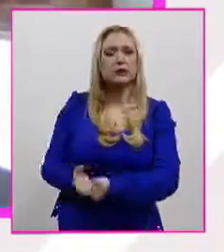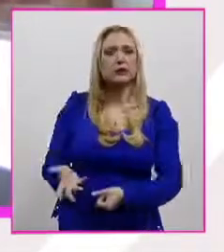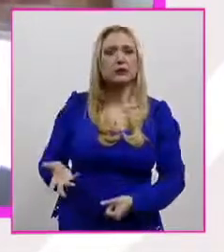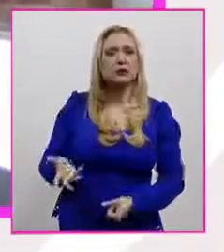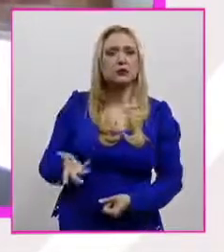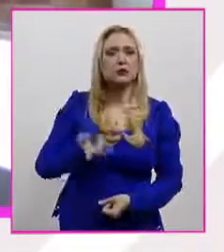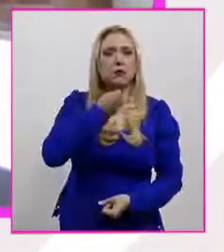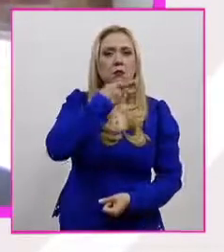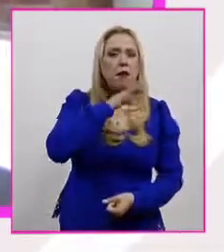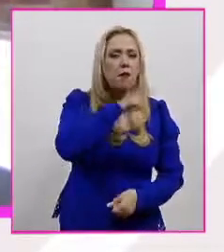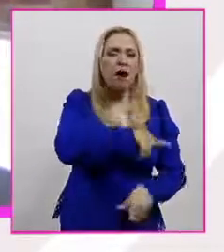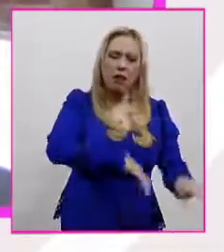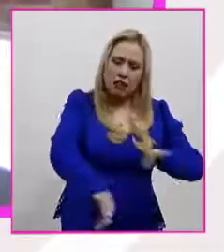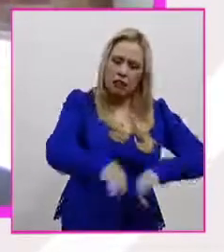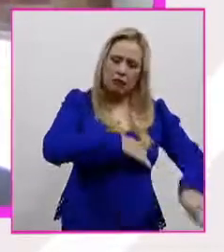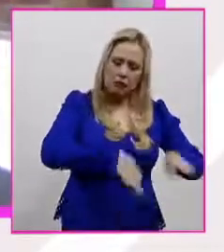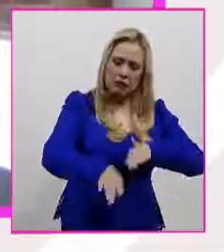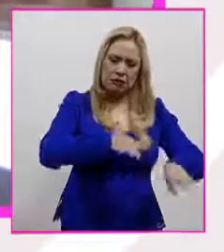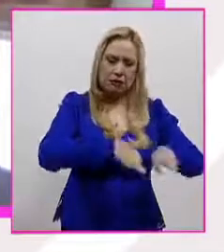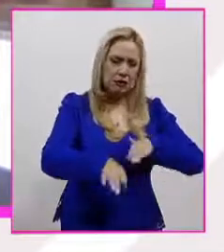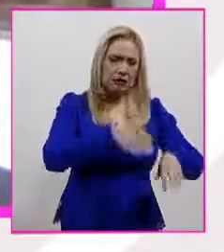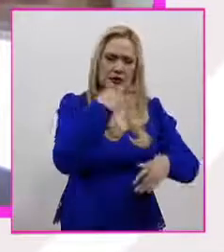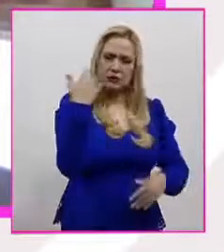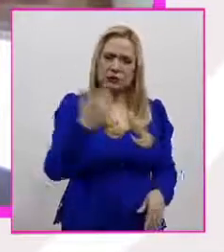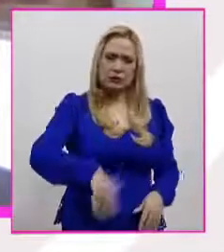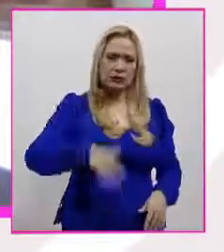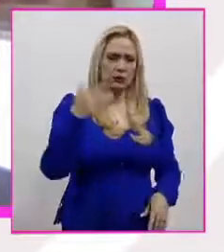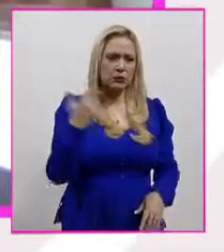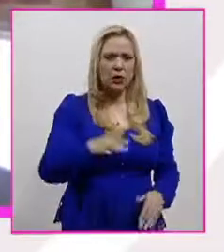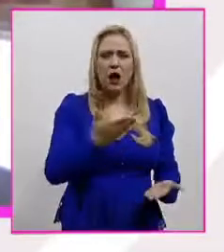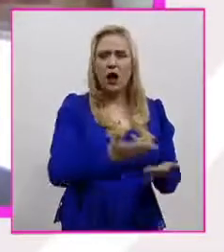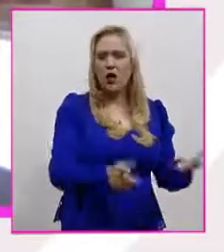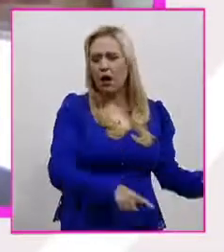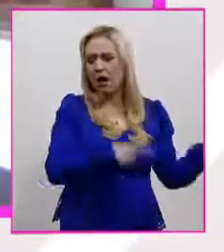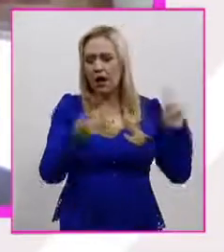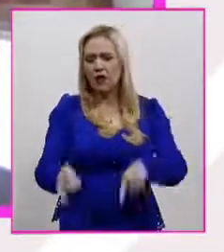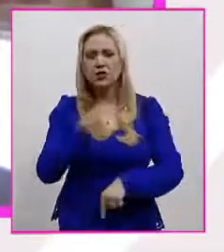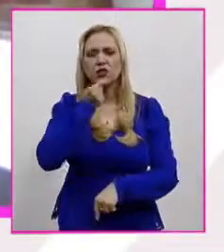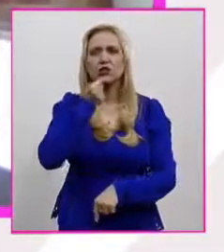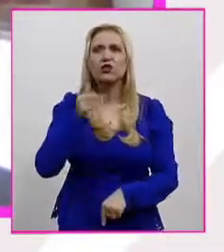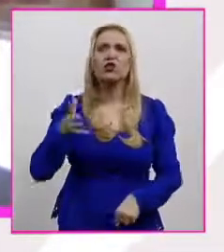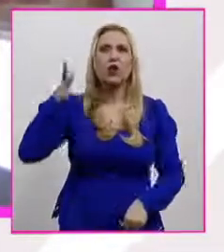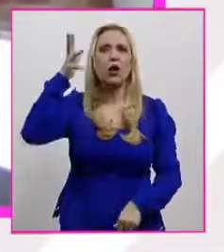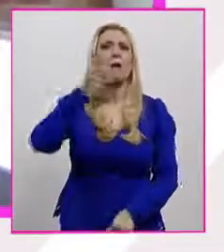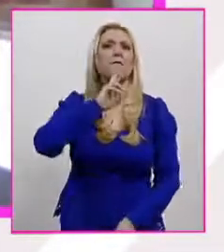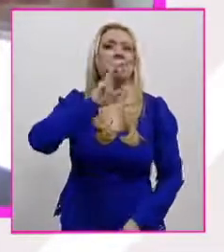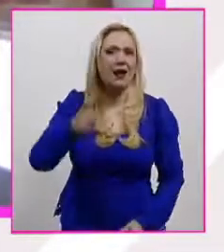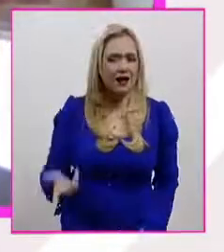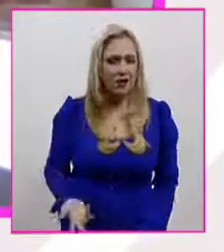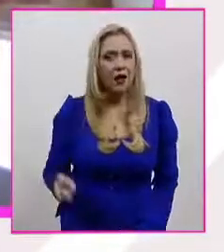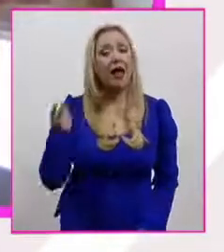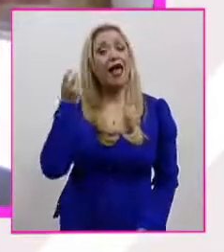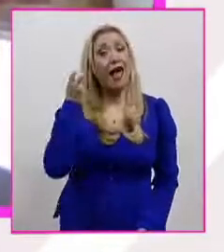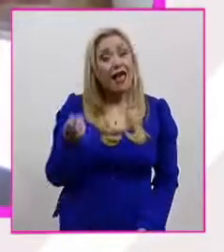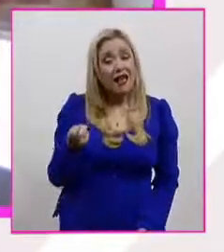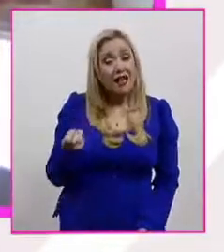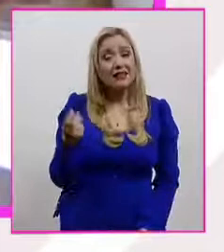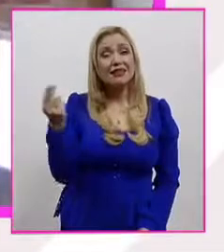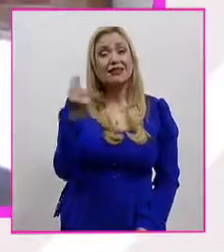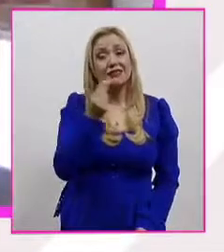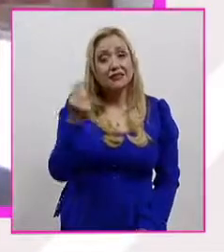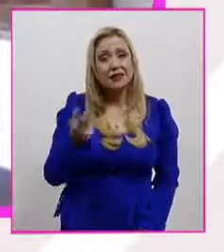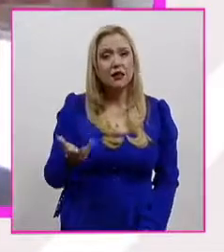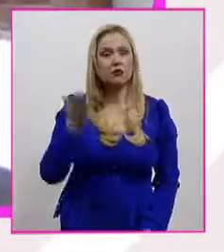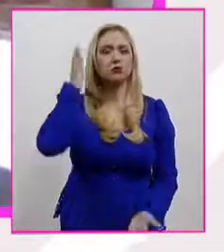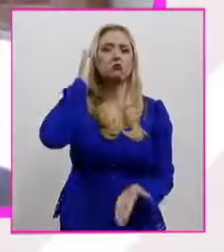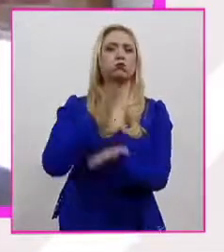oportunidades en las generaciones en donde los efectos de esa desigualdad todavía no se cristalizan, digamos. Es decir, los niños que estaban